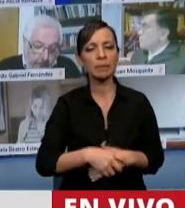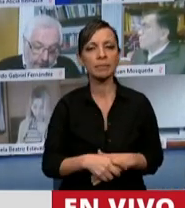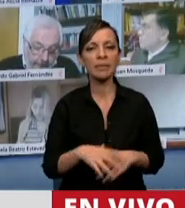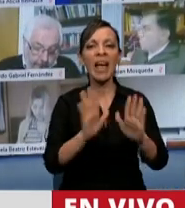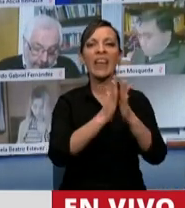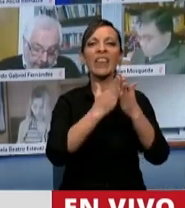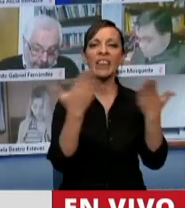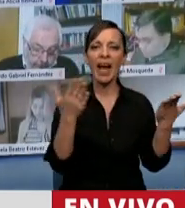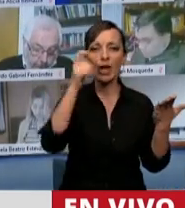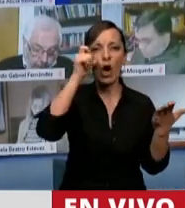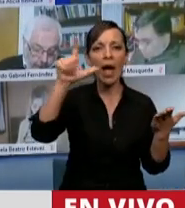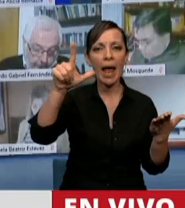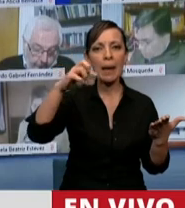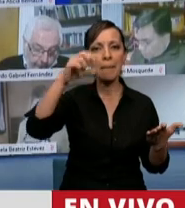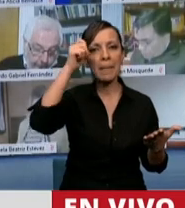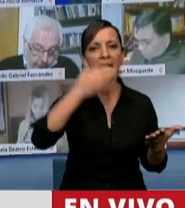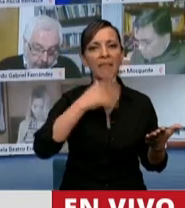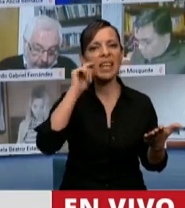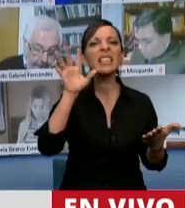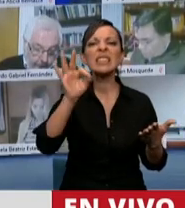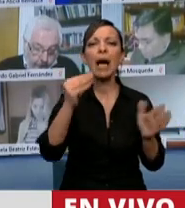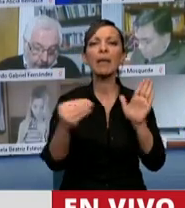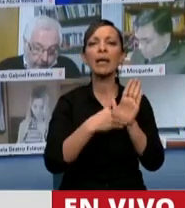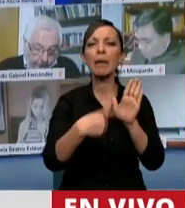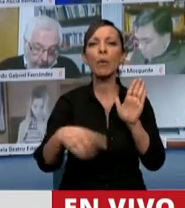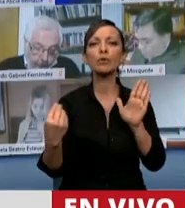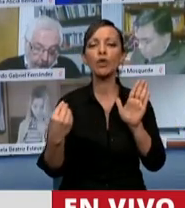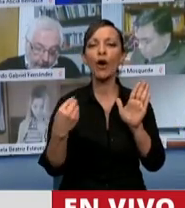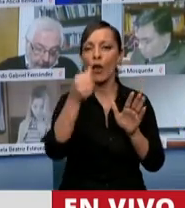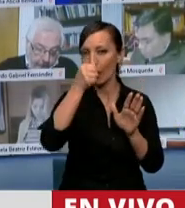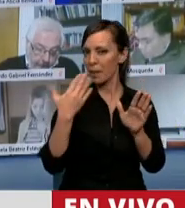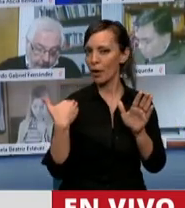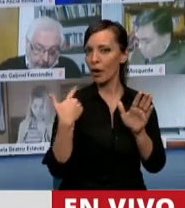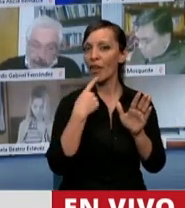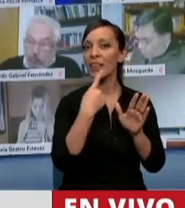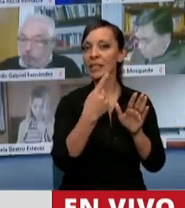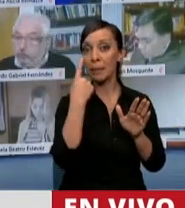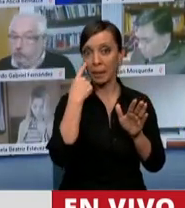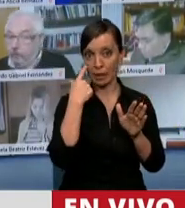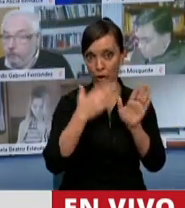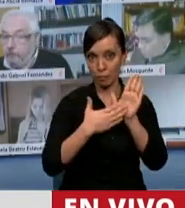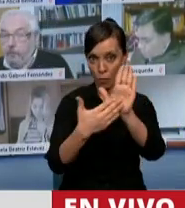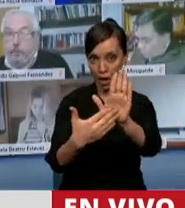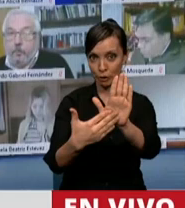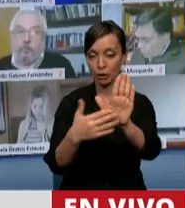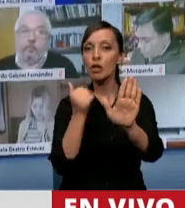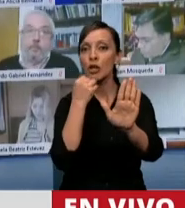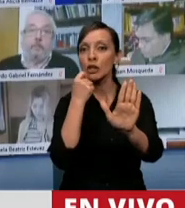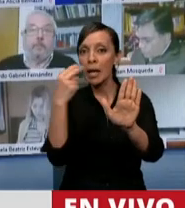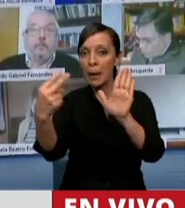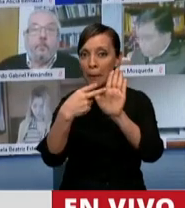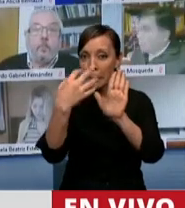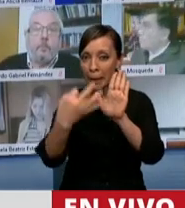diario perfil este domingo que la ciudad de buenos aires a ver lo estoy poniendo acá no sé si se ve